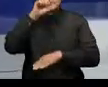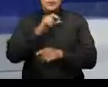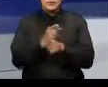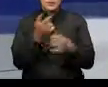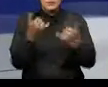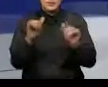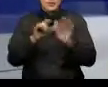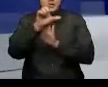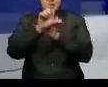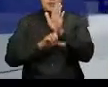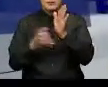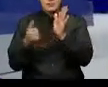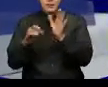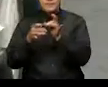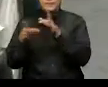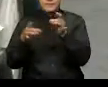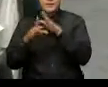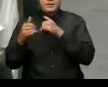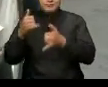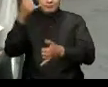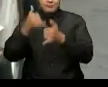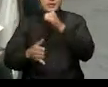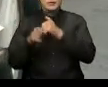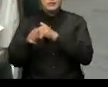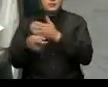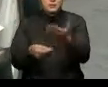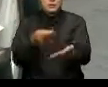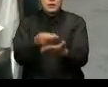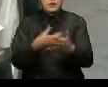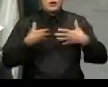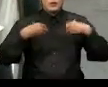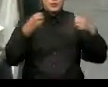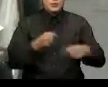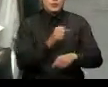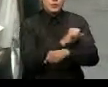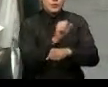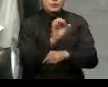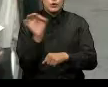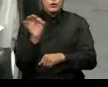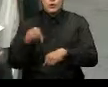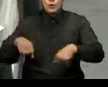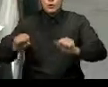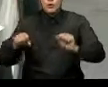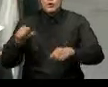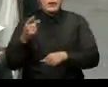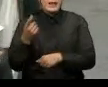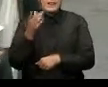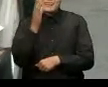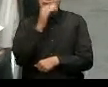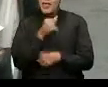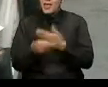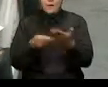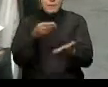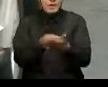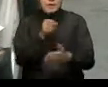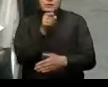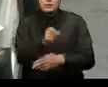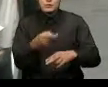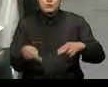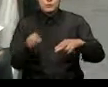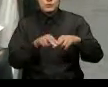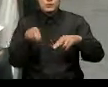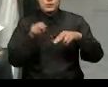encuentran listas las fechas en límites de pago para los propietarios de motocicletas y vehículos que aún no se han puesto al día con este impuesto a